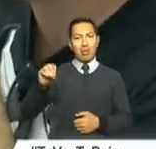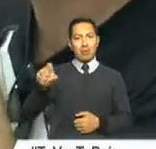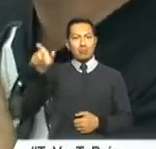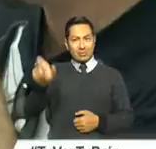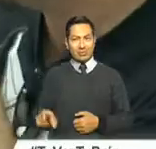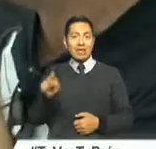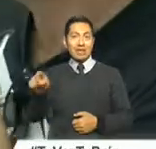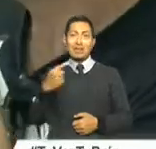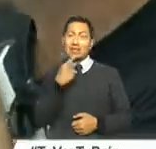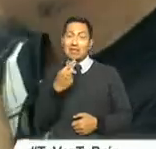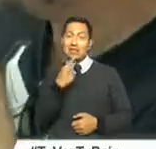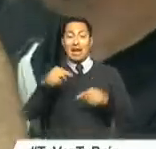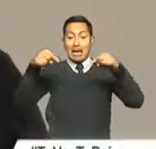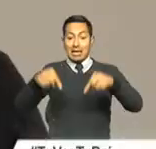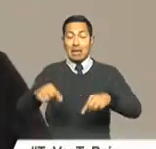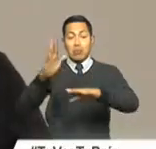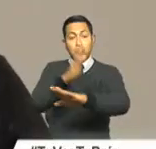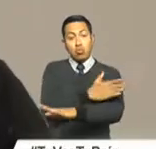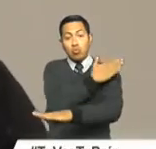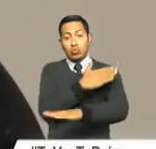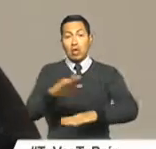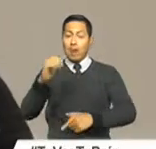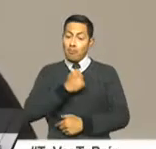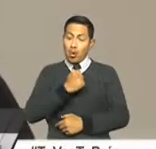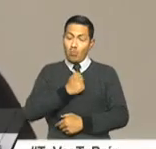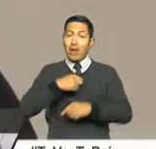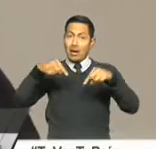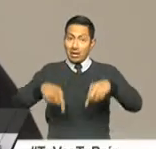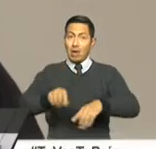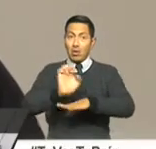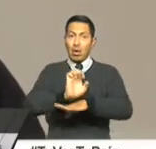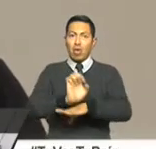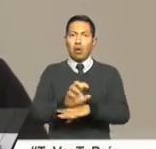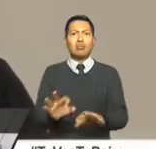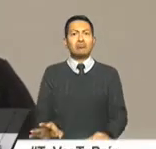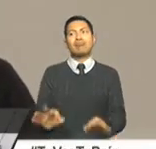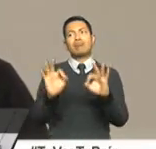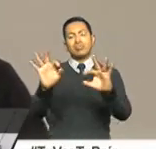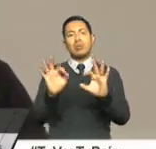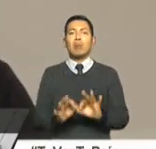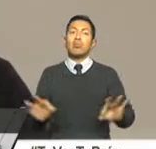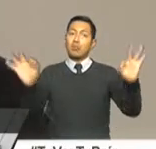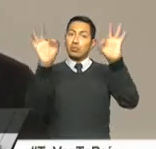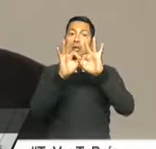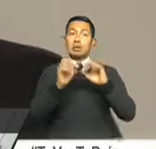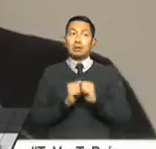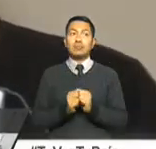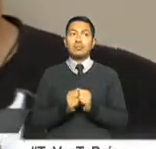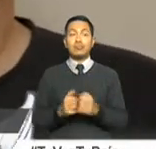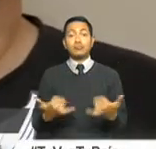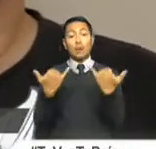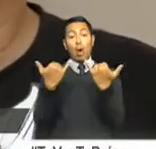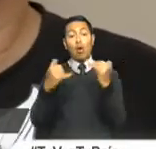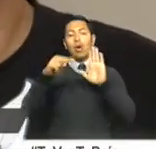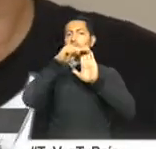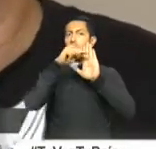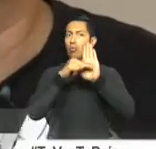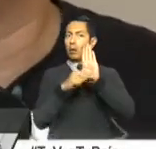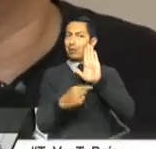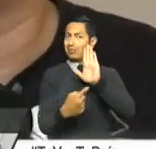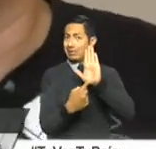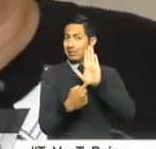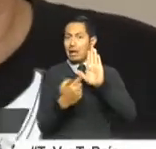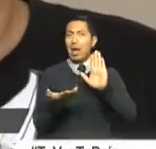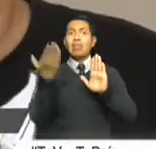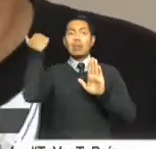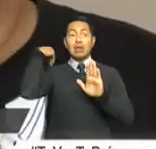producción de música nacional. Es positivo el hecho de que hoy día la normativa permite que mucha gente que no tenía